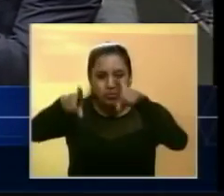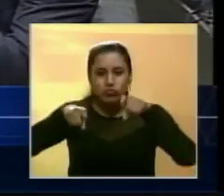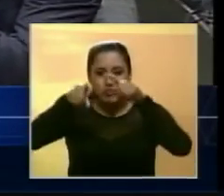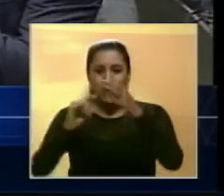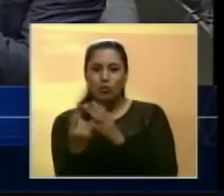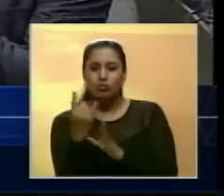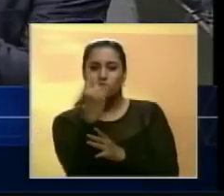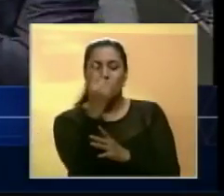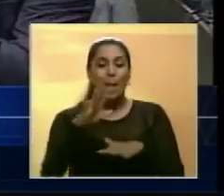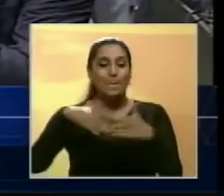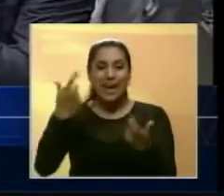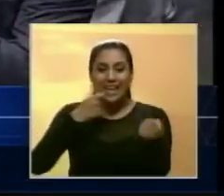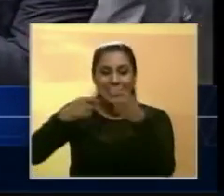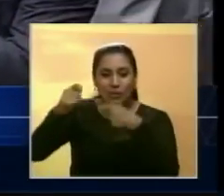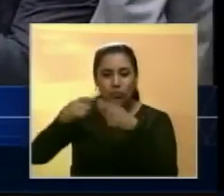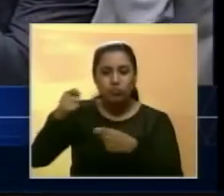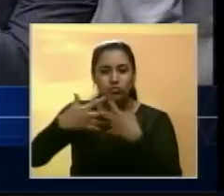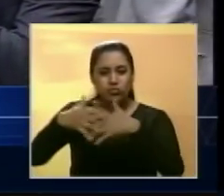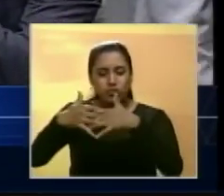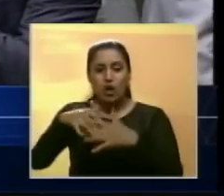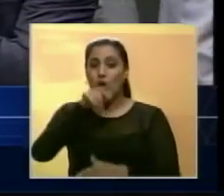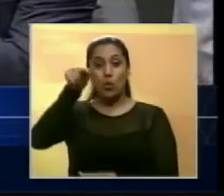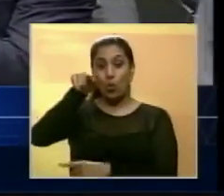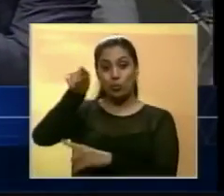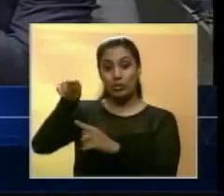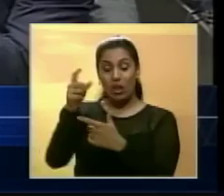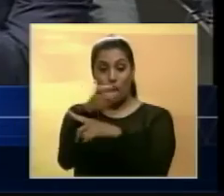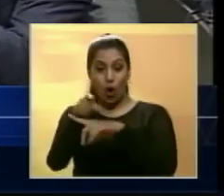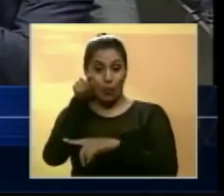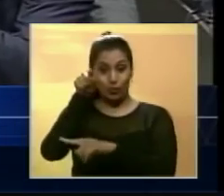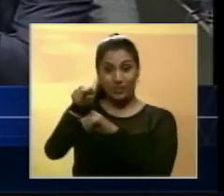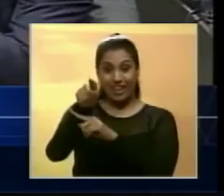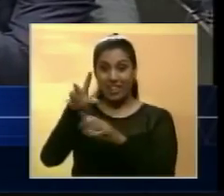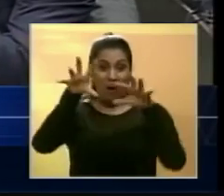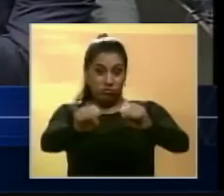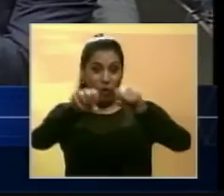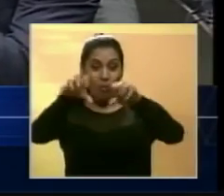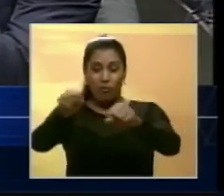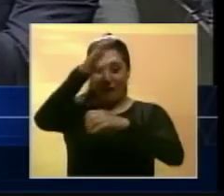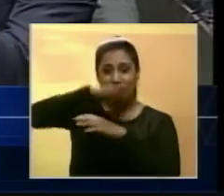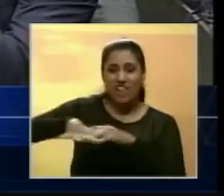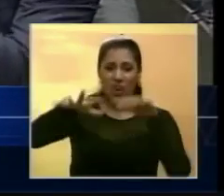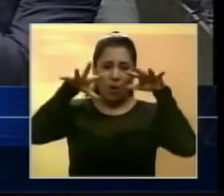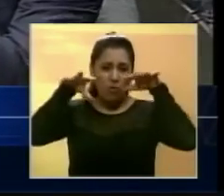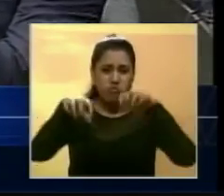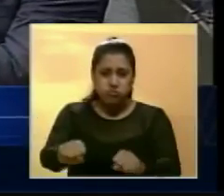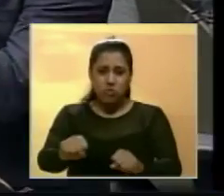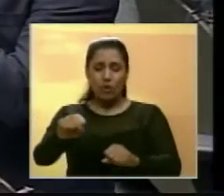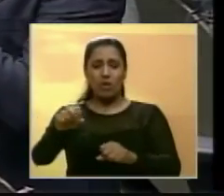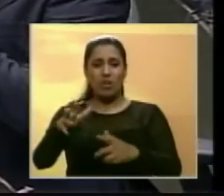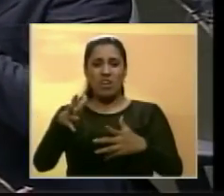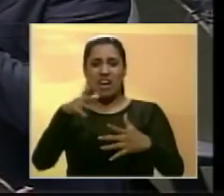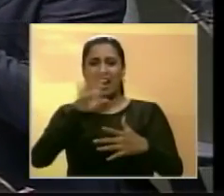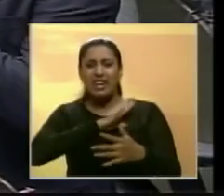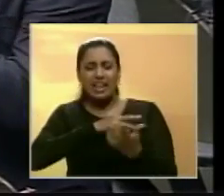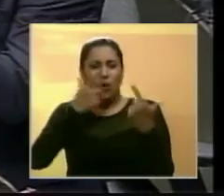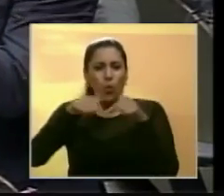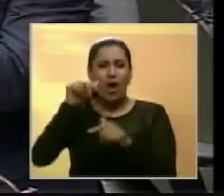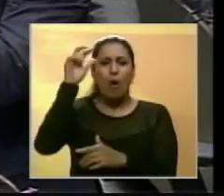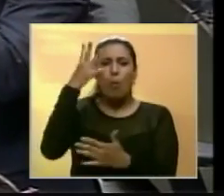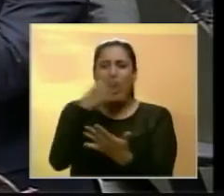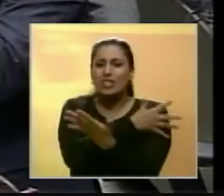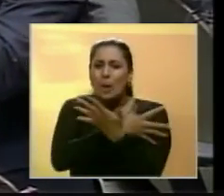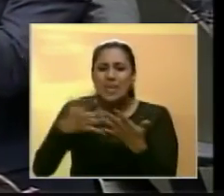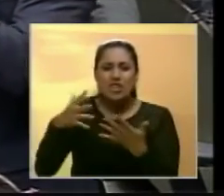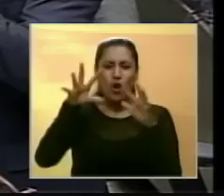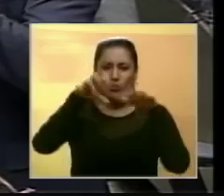tierra, pero para ponerlas a producir, no como ustedes, que expropiaron fincas, que expropiaron, afectaron más de 4